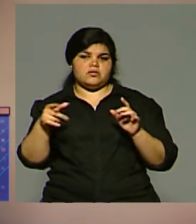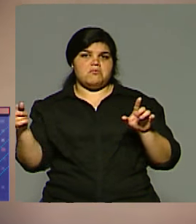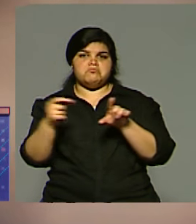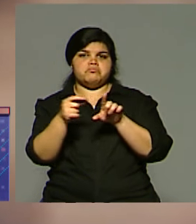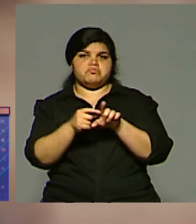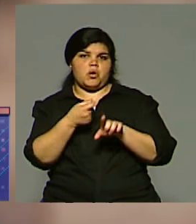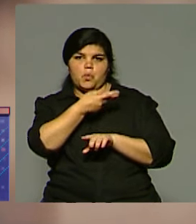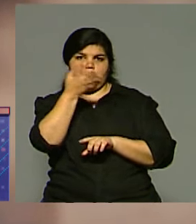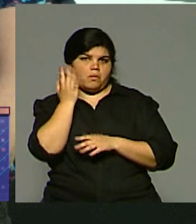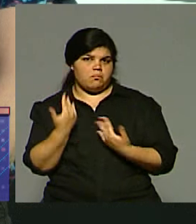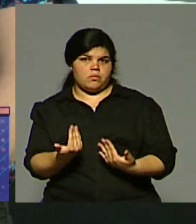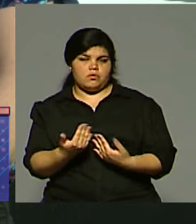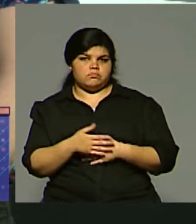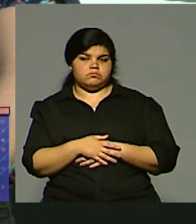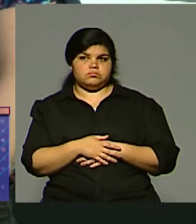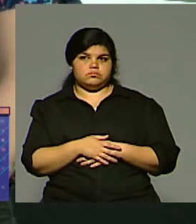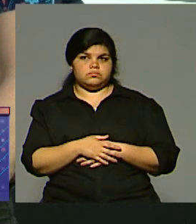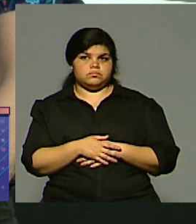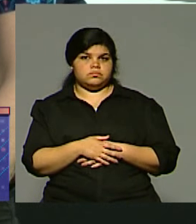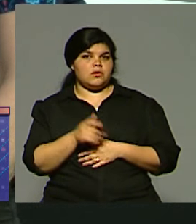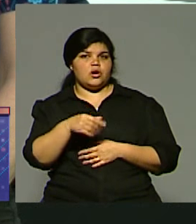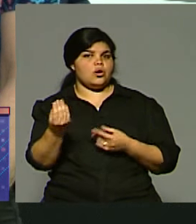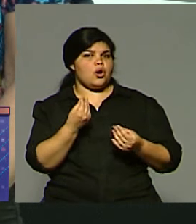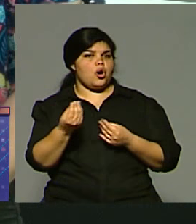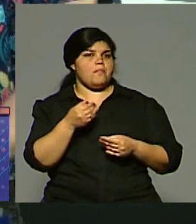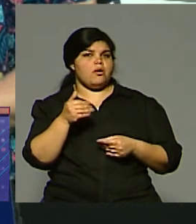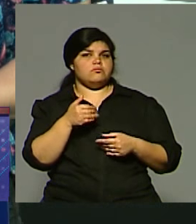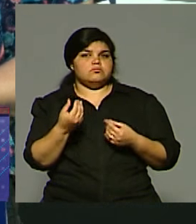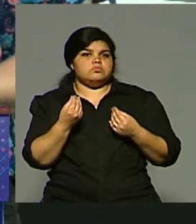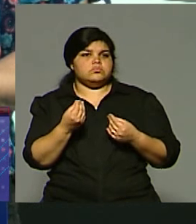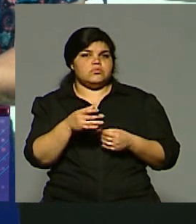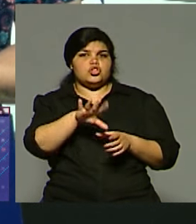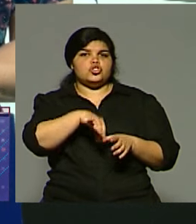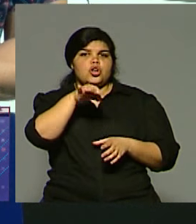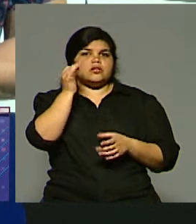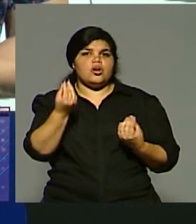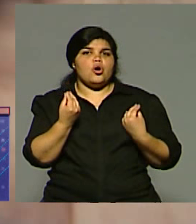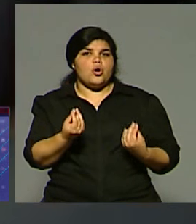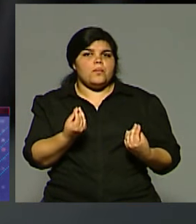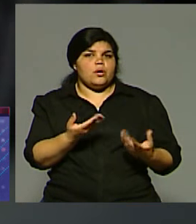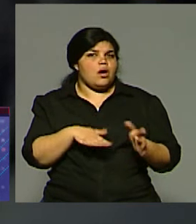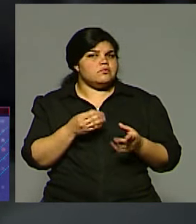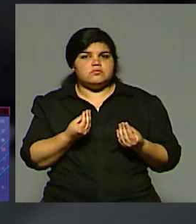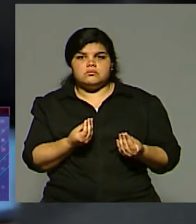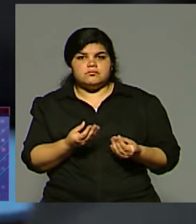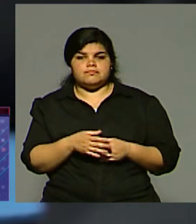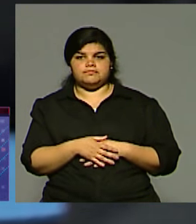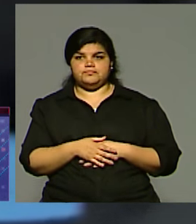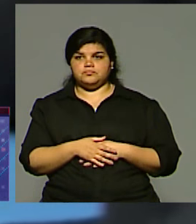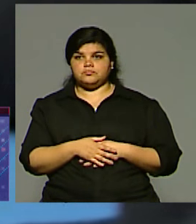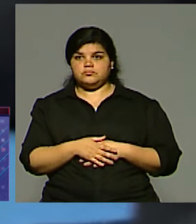bueno. ¿Cómo hacemos para participar? Digo, si aquel que quiere participar de este sorteo, ¿qué tendría que hacer? Bueno, en